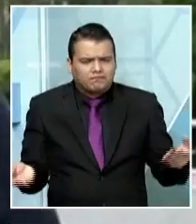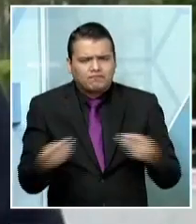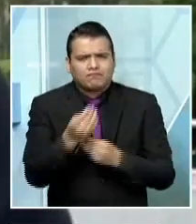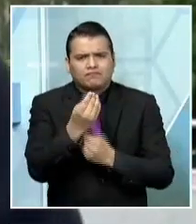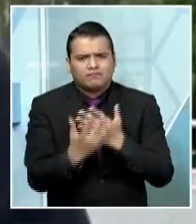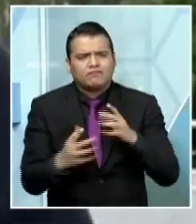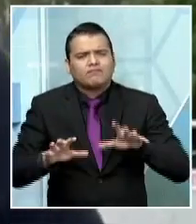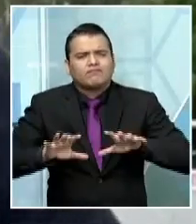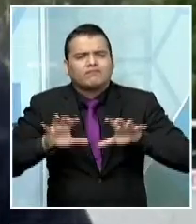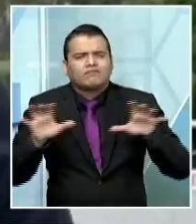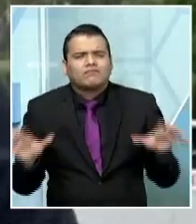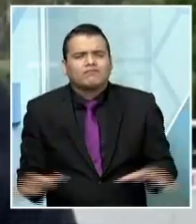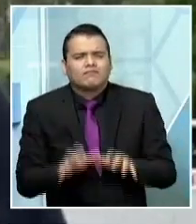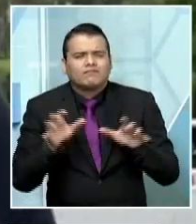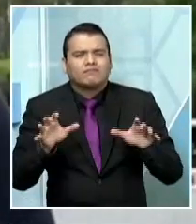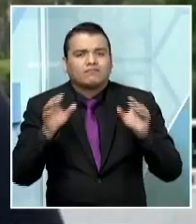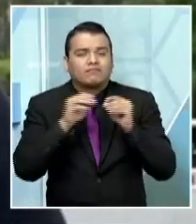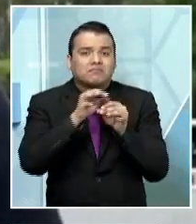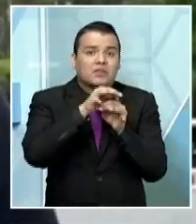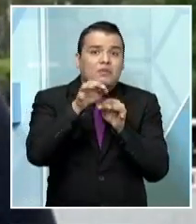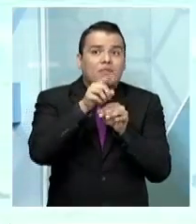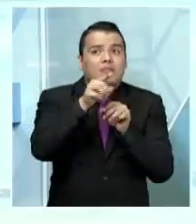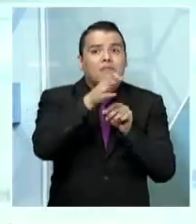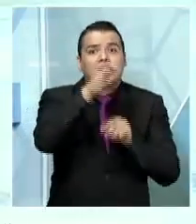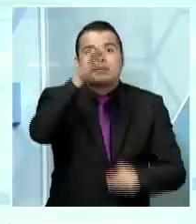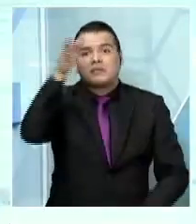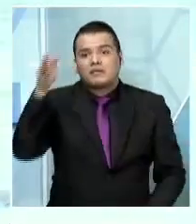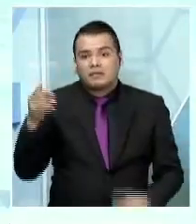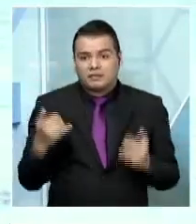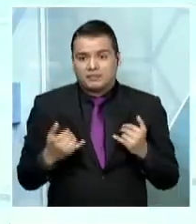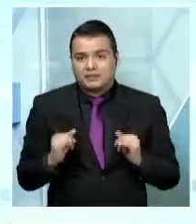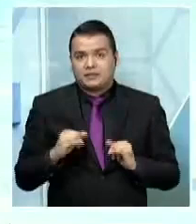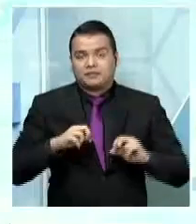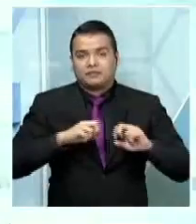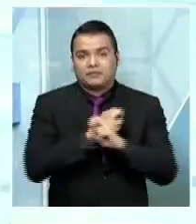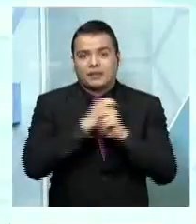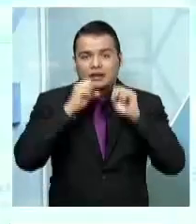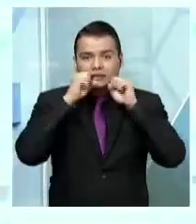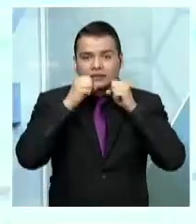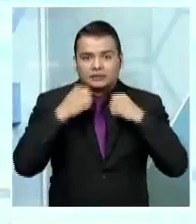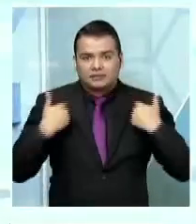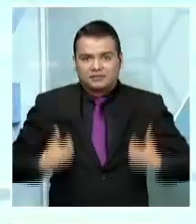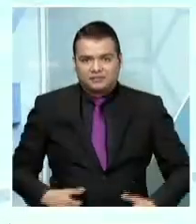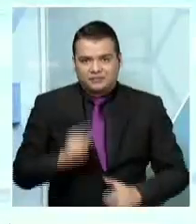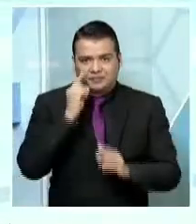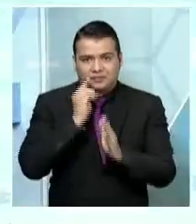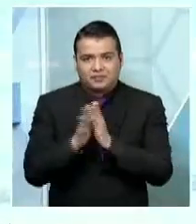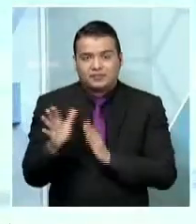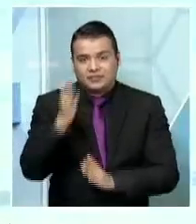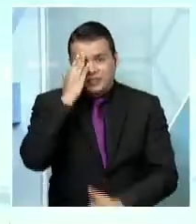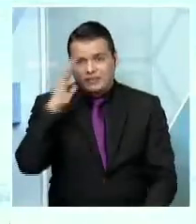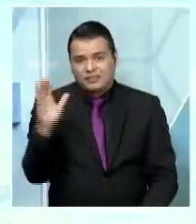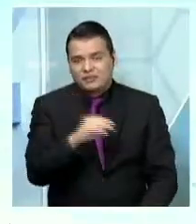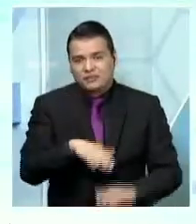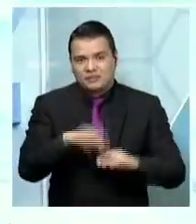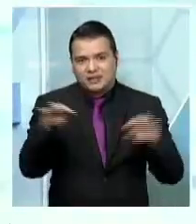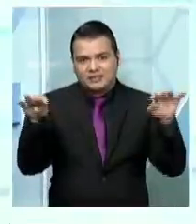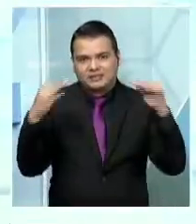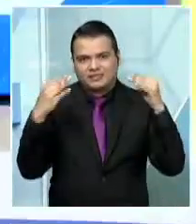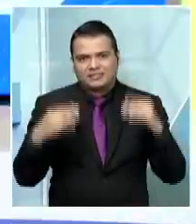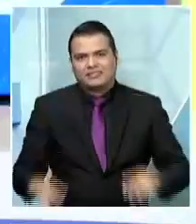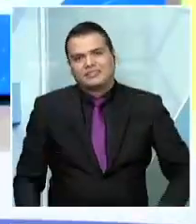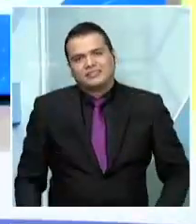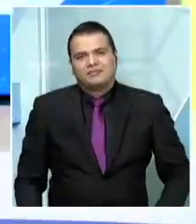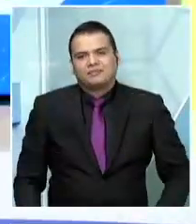región y conociendo nuestros centros recreativos. Desde el Acuaparque de La Caña, Jairo Zapata, 90 minutos, el noticiero regional más visto en